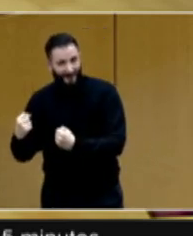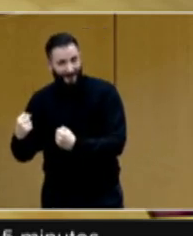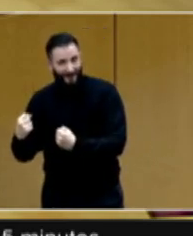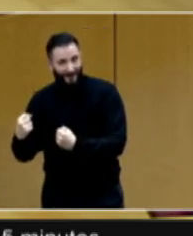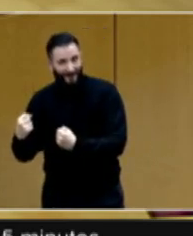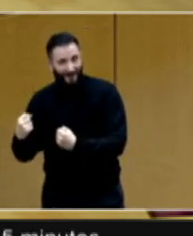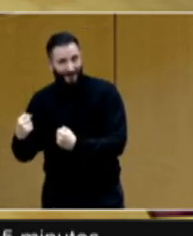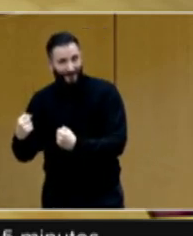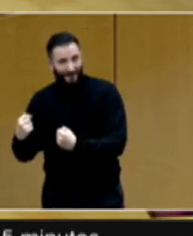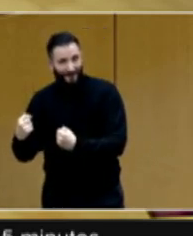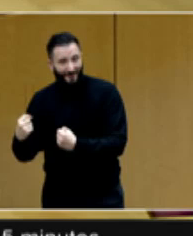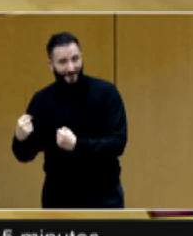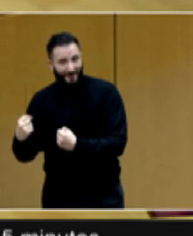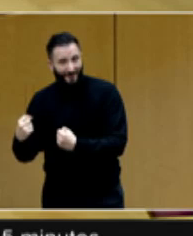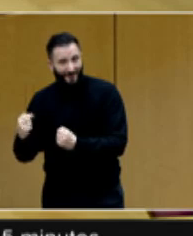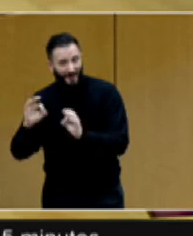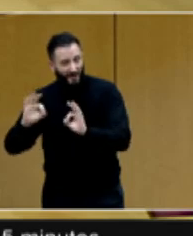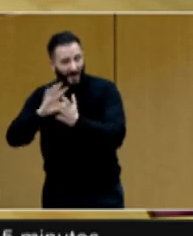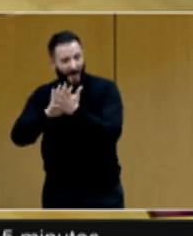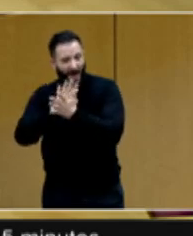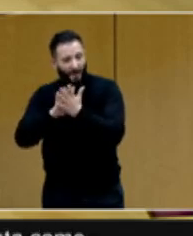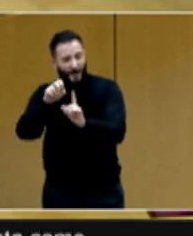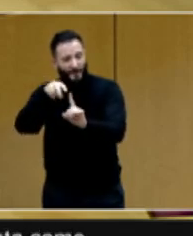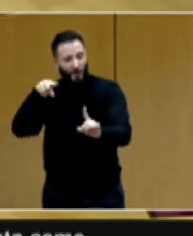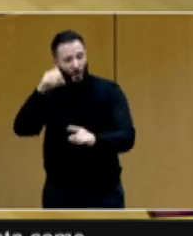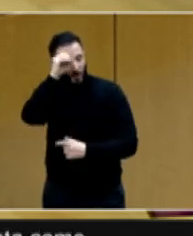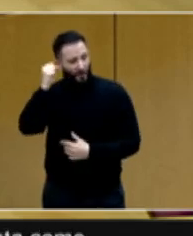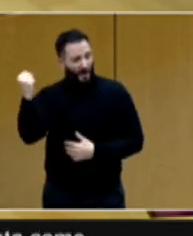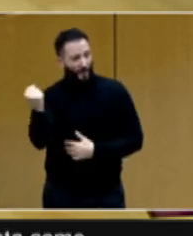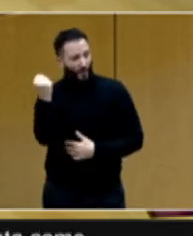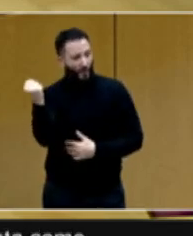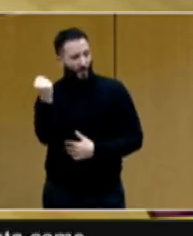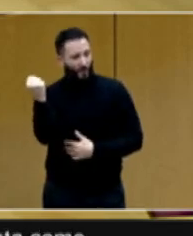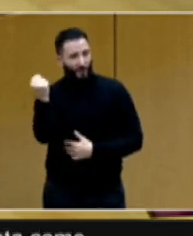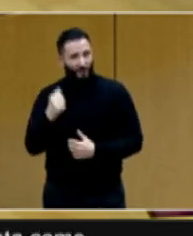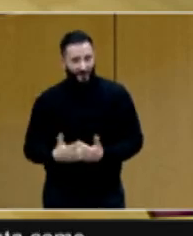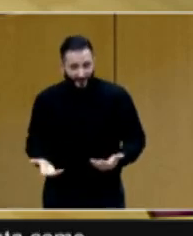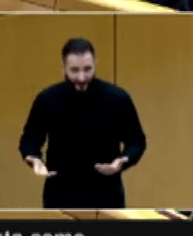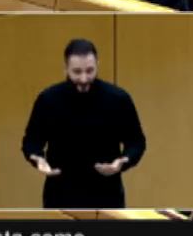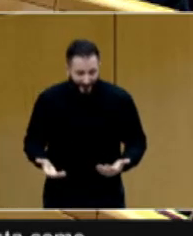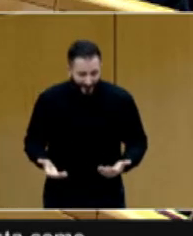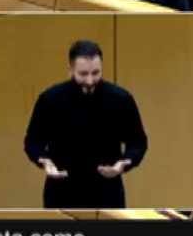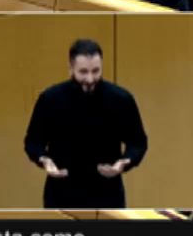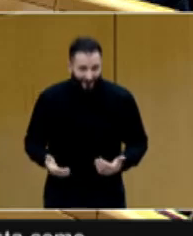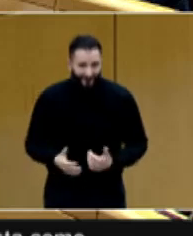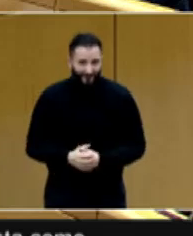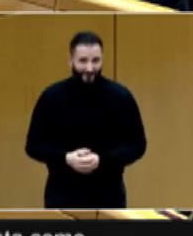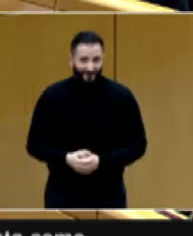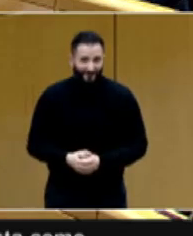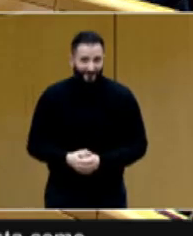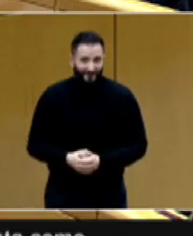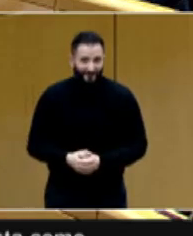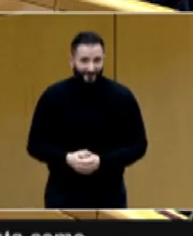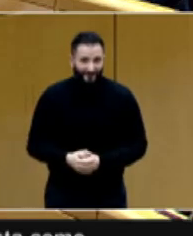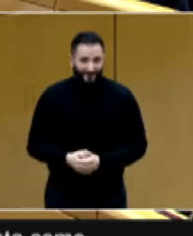tu visión sobre los apoyos la aplicación práctica etcétera etcétera y me